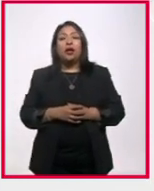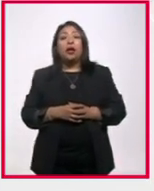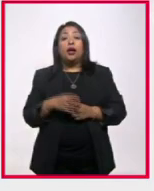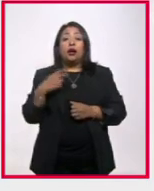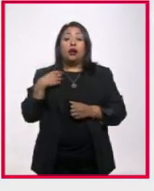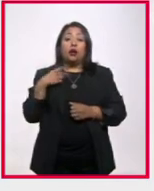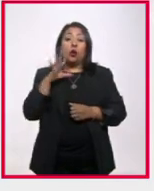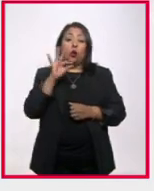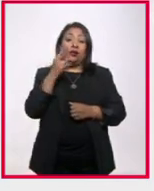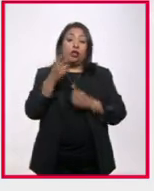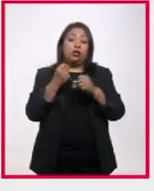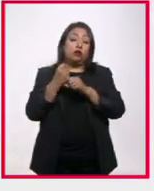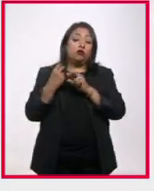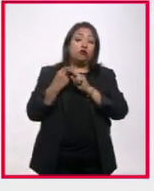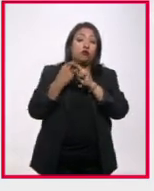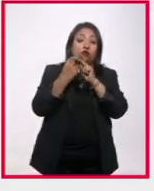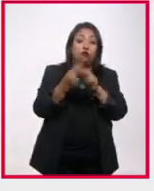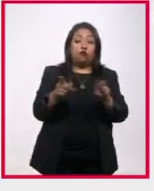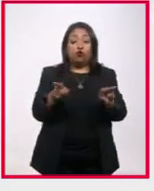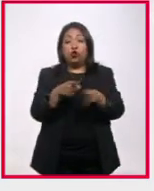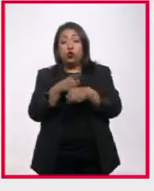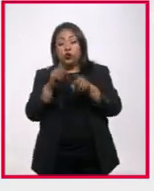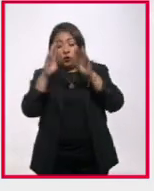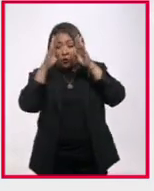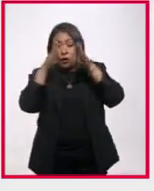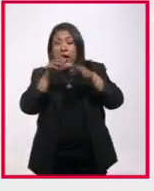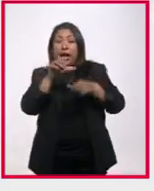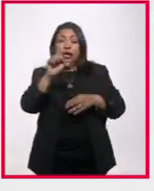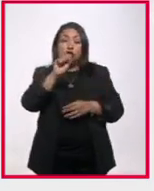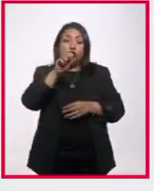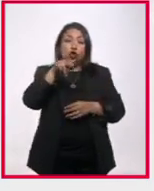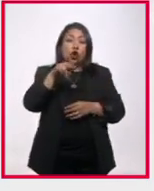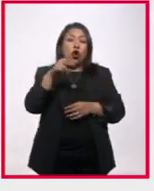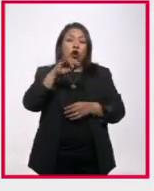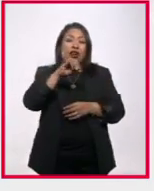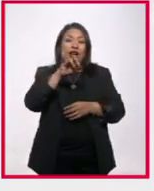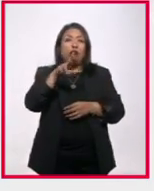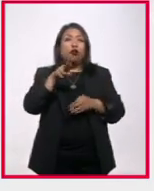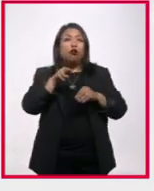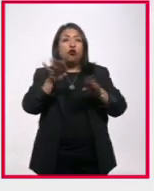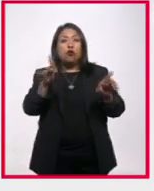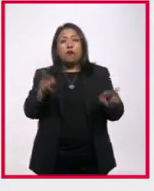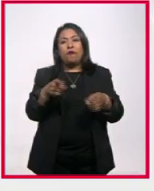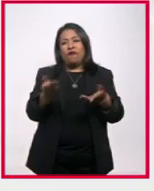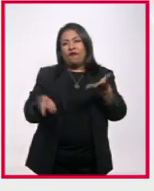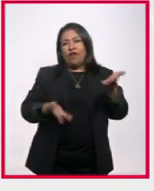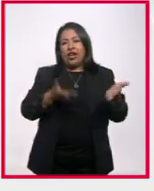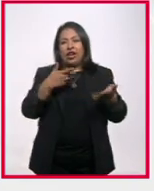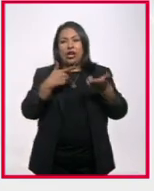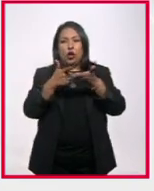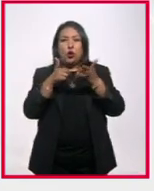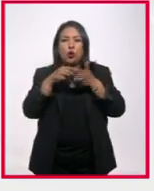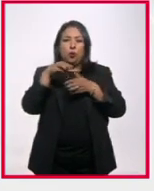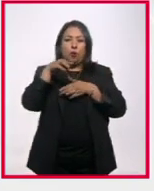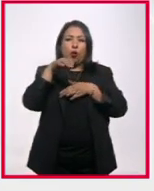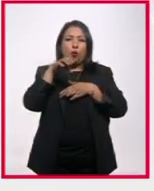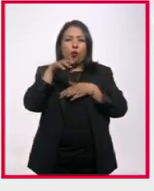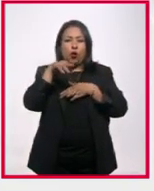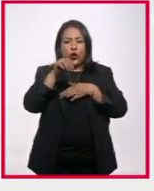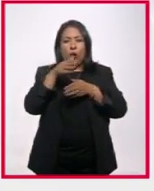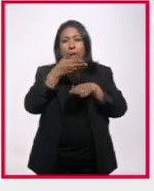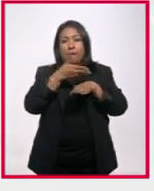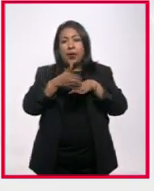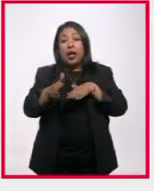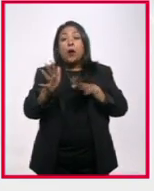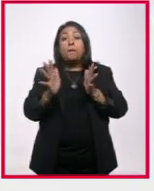Con 42 años de trayectoria musical dedicados al son jarocho y a la difusión del fandango, la agrupación Monoblanco participará en la gala que